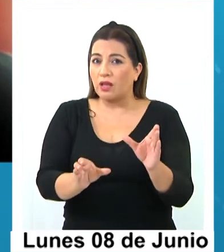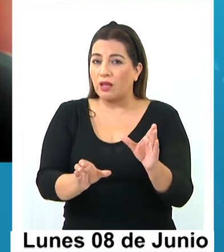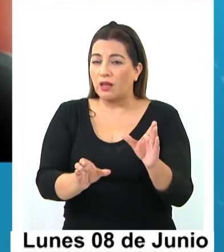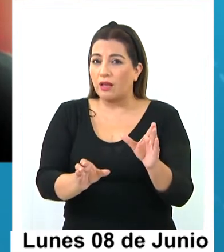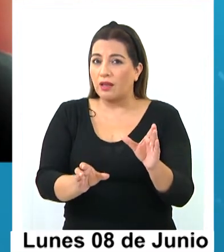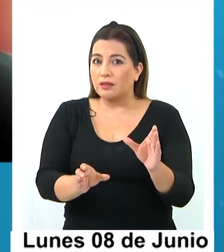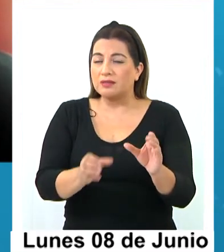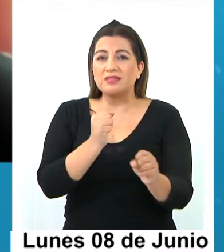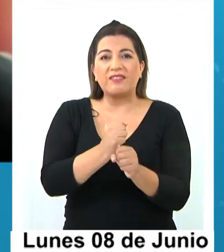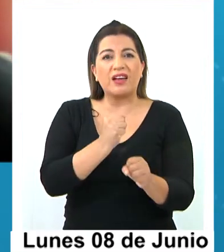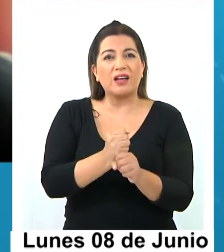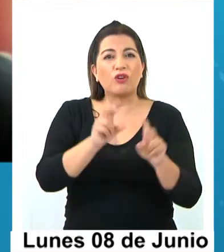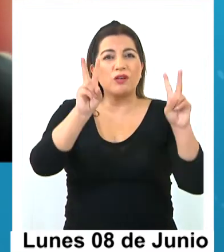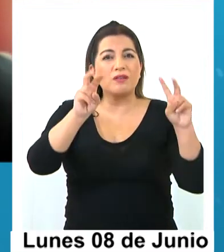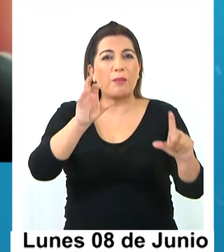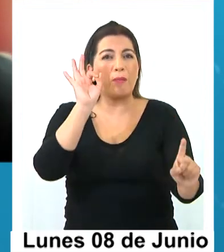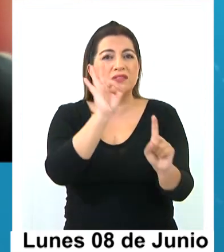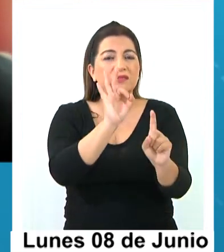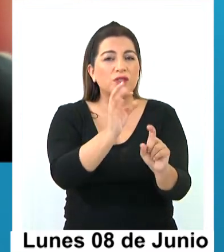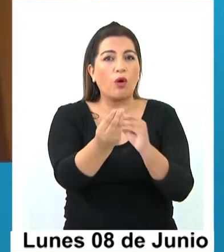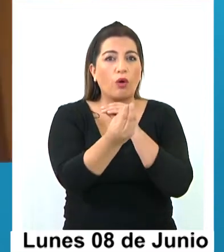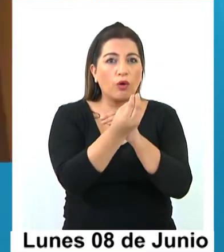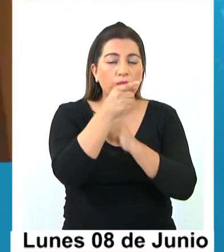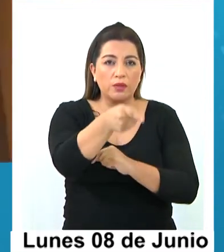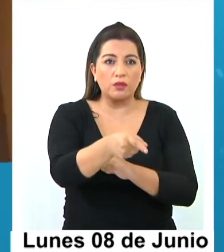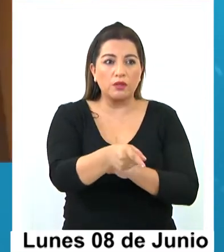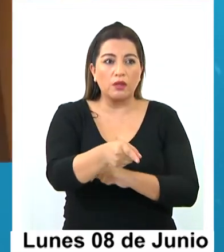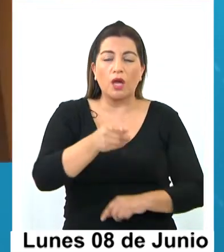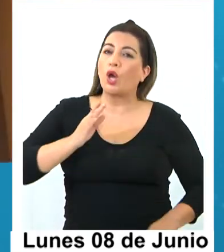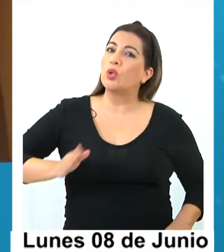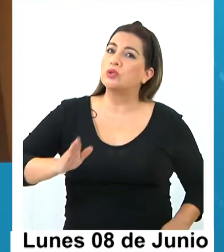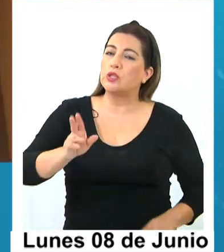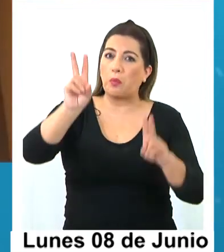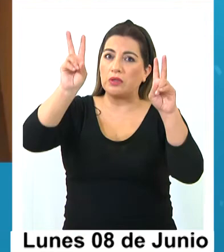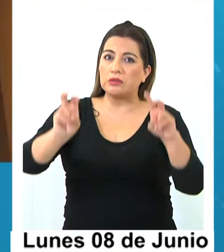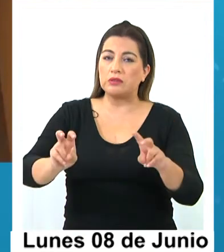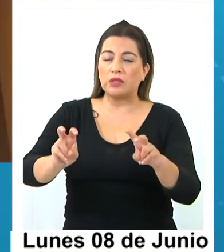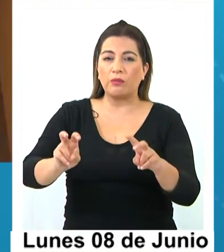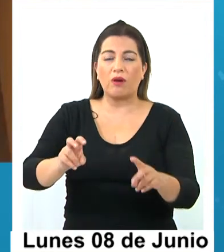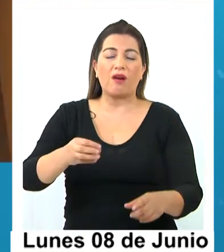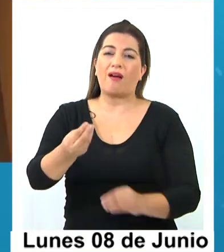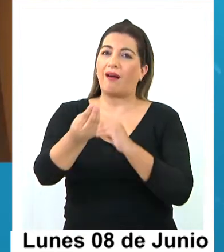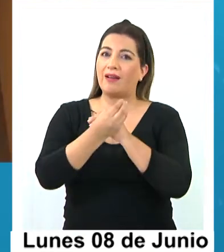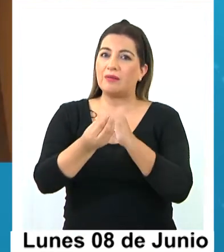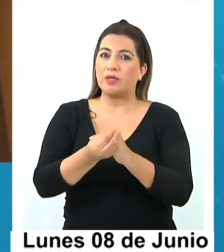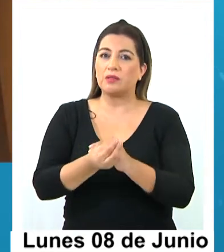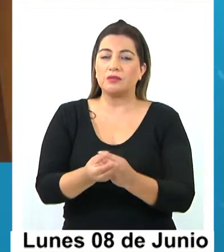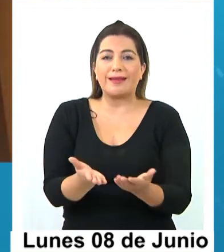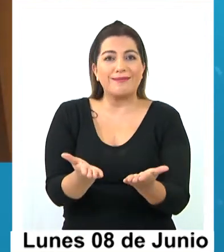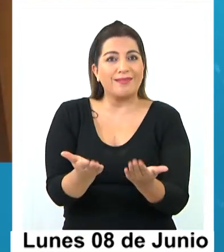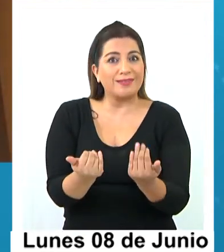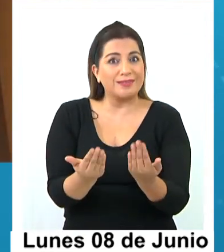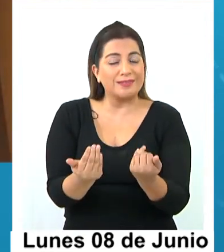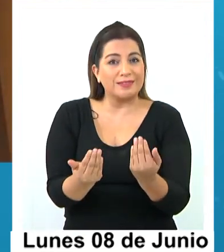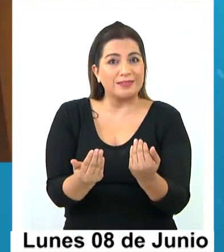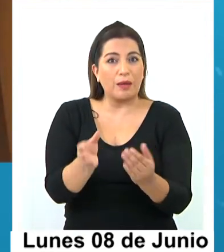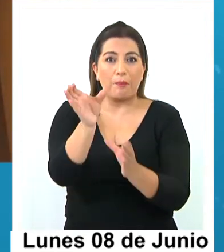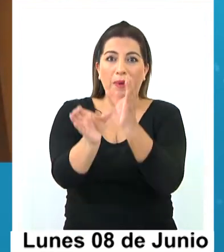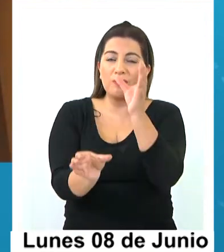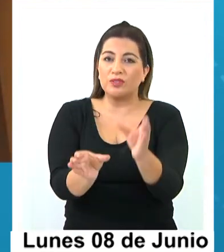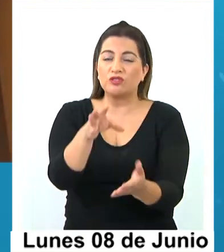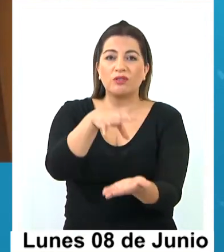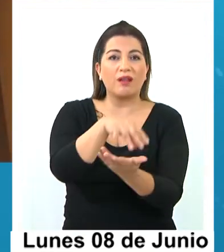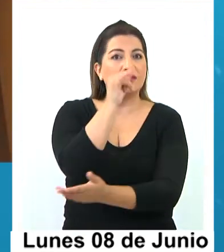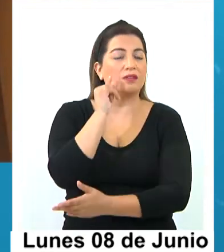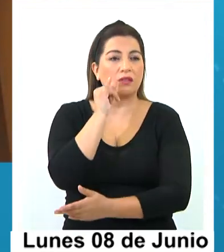rubro alimento. Efectivamente, hay que mantener esa cadena que es muy crítica y que obviamente es necesaria para la